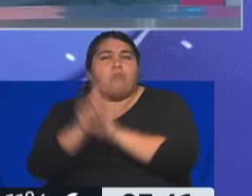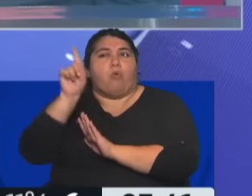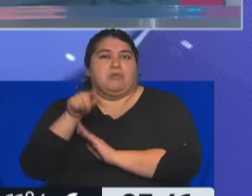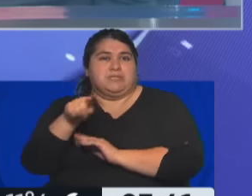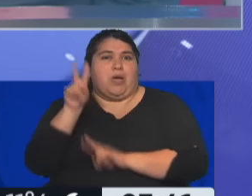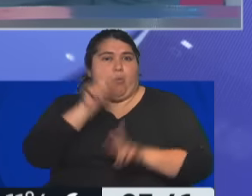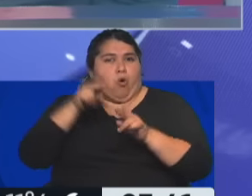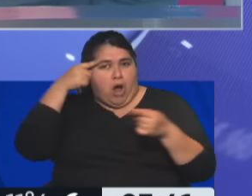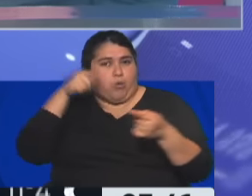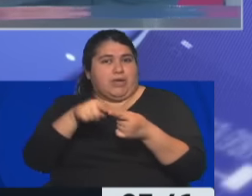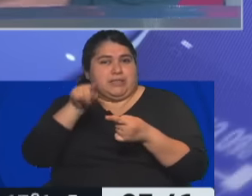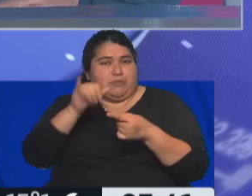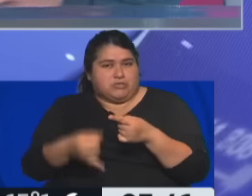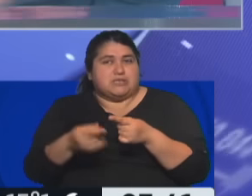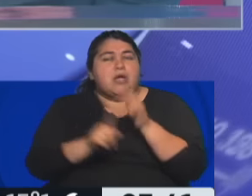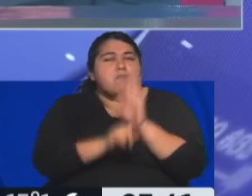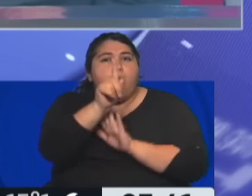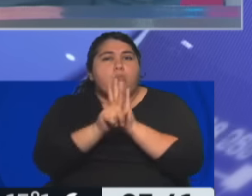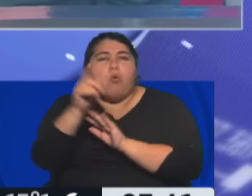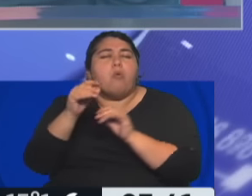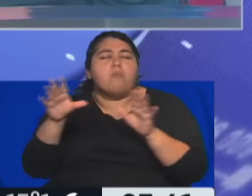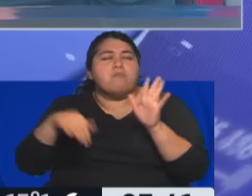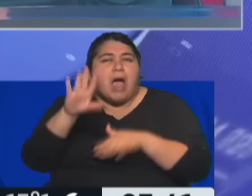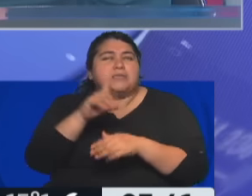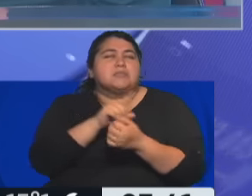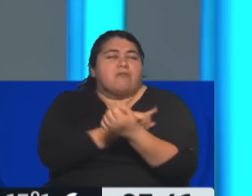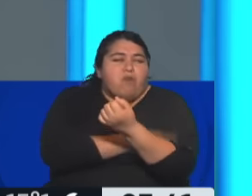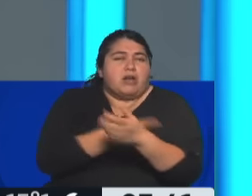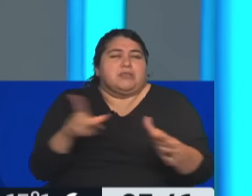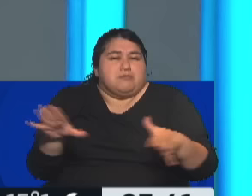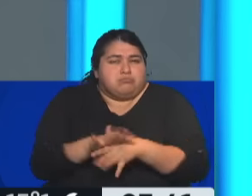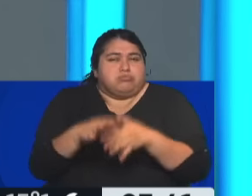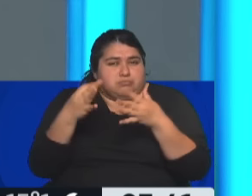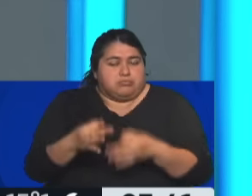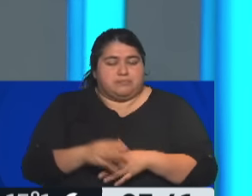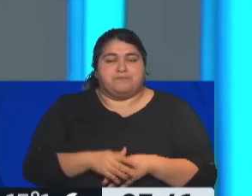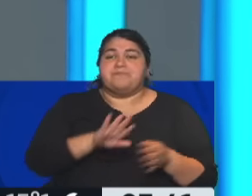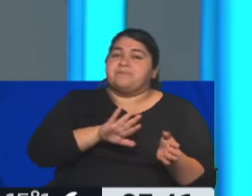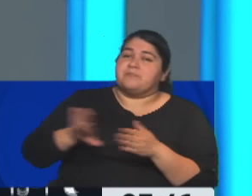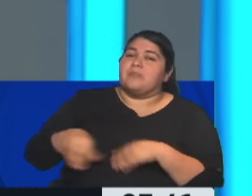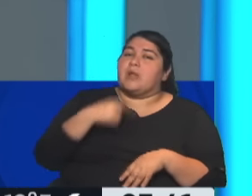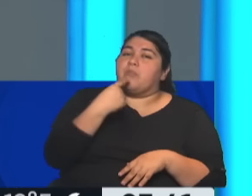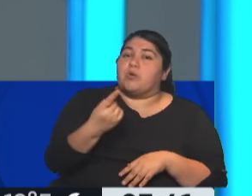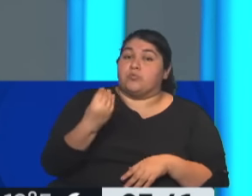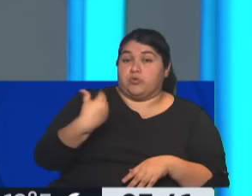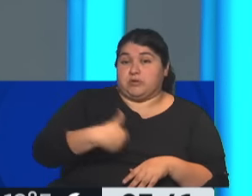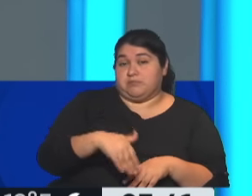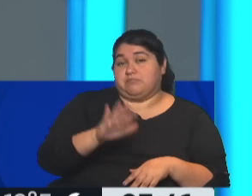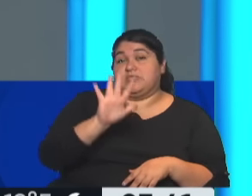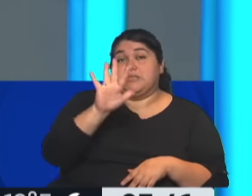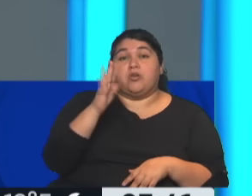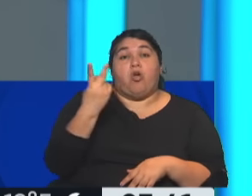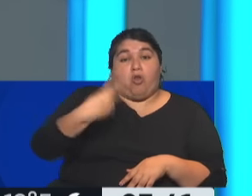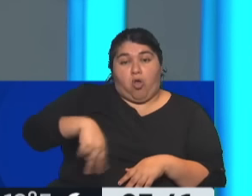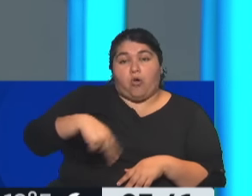de mayor precisión, mayor carga. Bien. Martín, una pregunta que no puedo dejar de hacerte, pero el 5 de noviembre